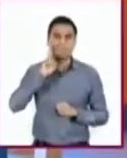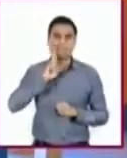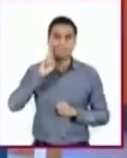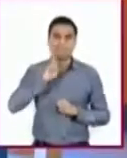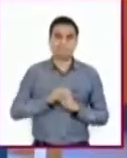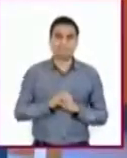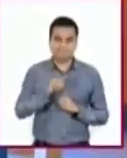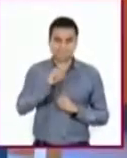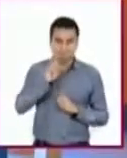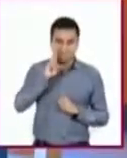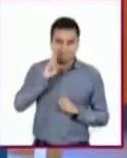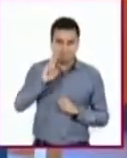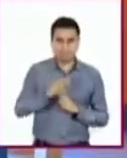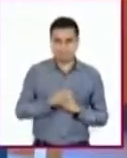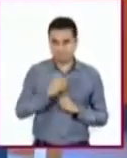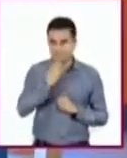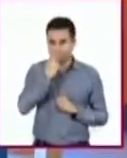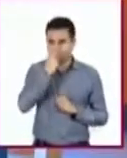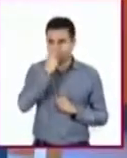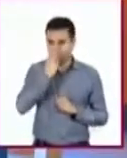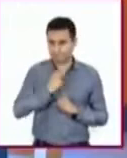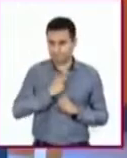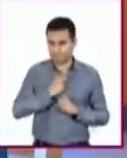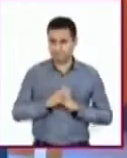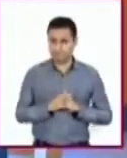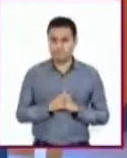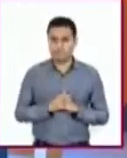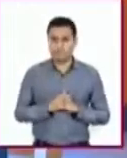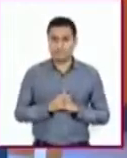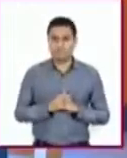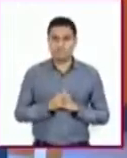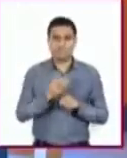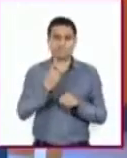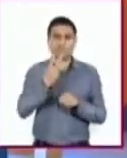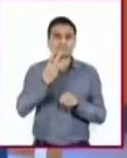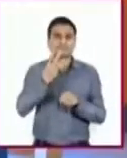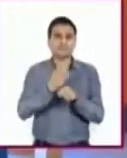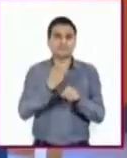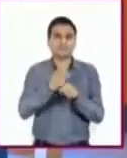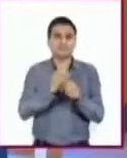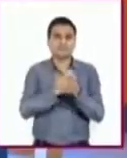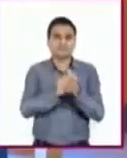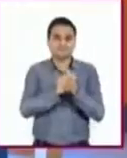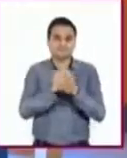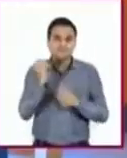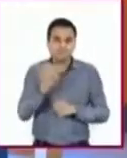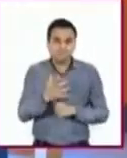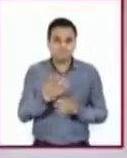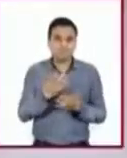registro, ¿podrías responder después de la tercera tirada en qué lugar se encuentra cada equipo?